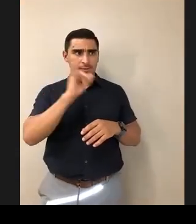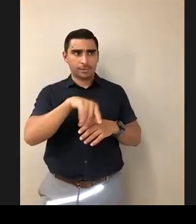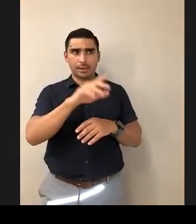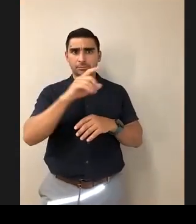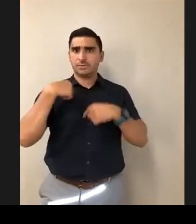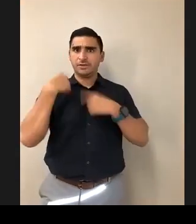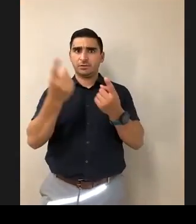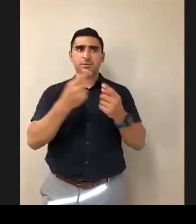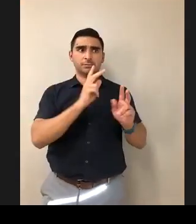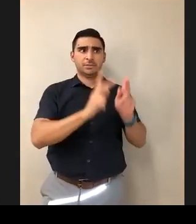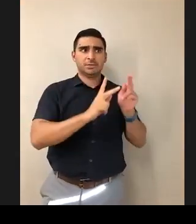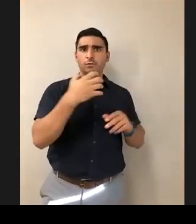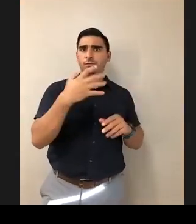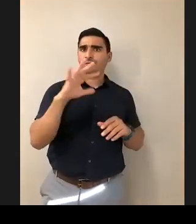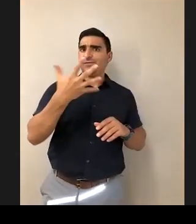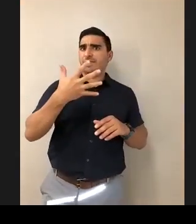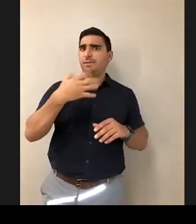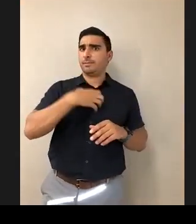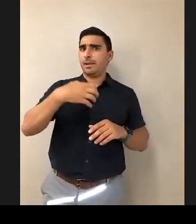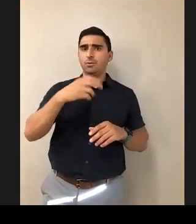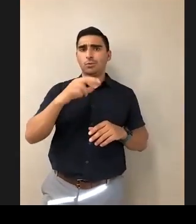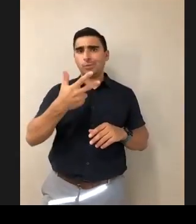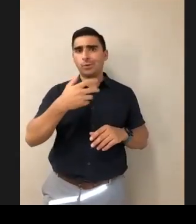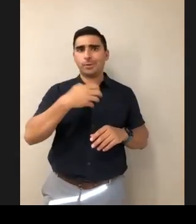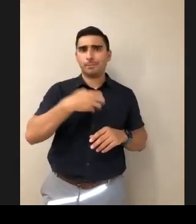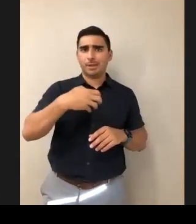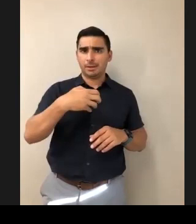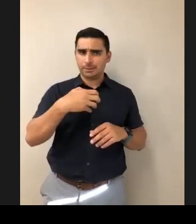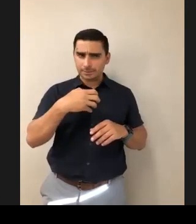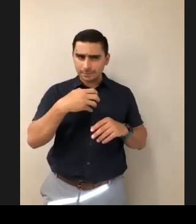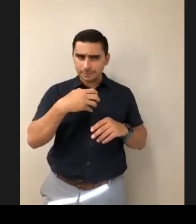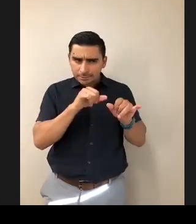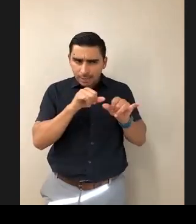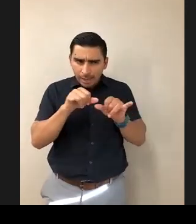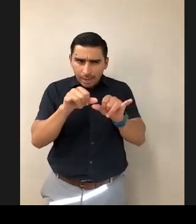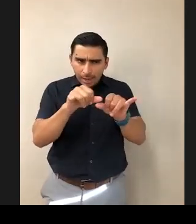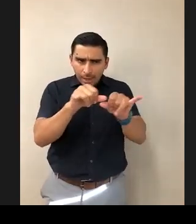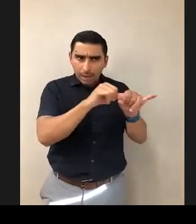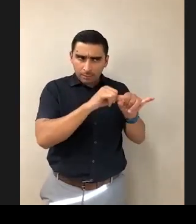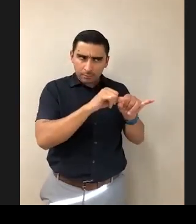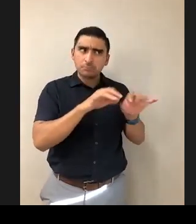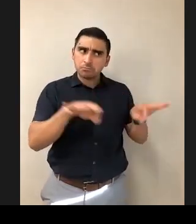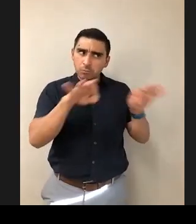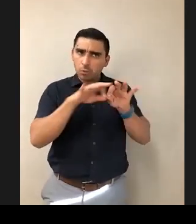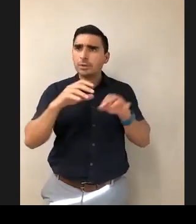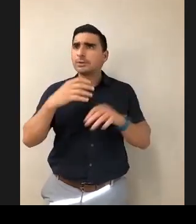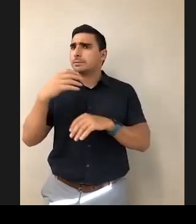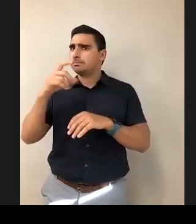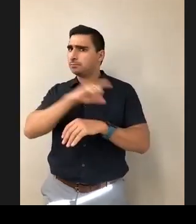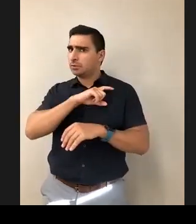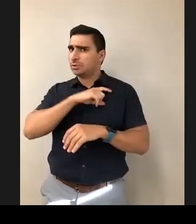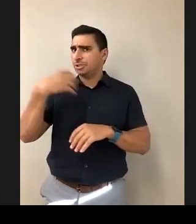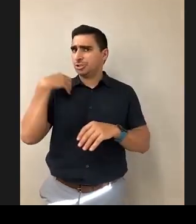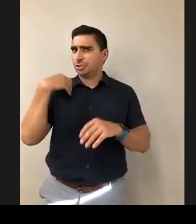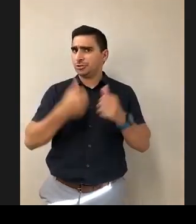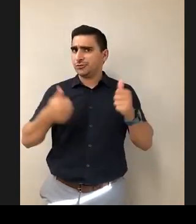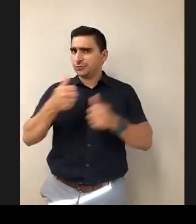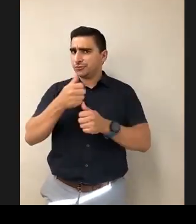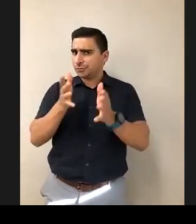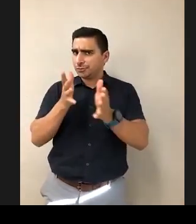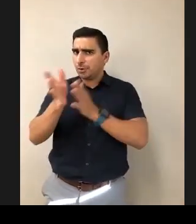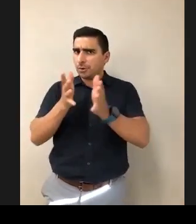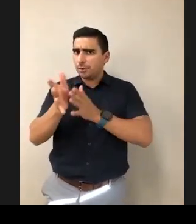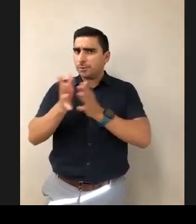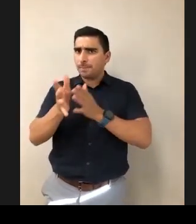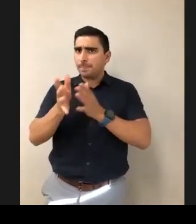bueno, puedo ver o decir, mira, este es el 5º reporte que mando sobre el oficial Smith, o